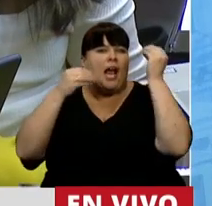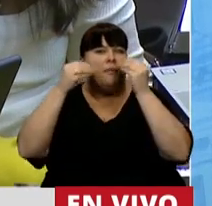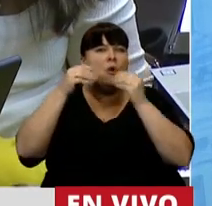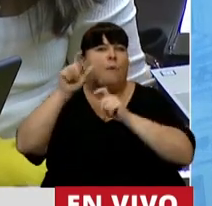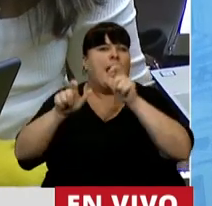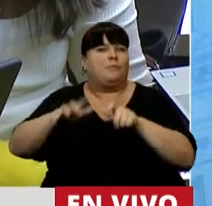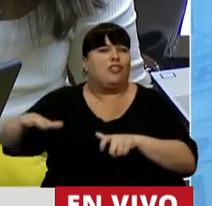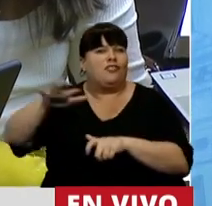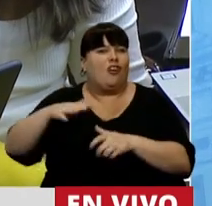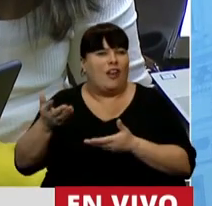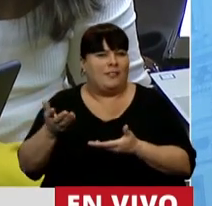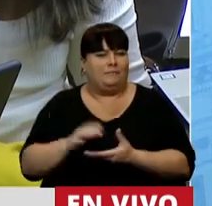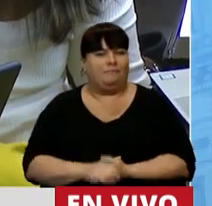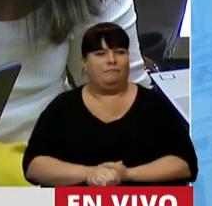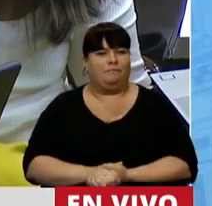de la gente.